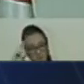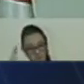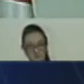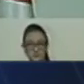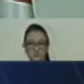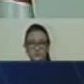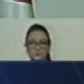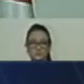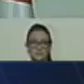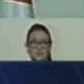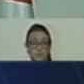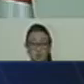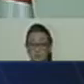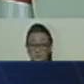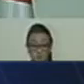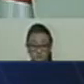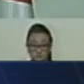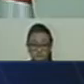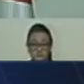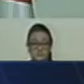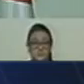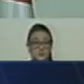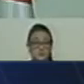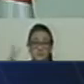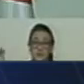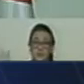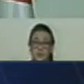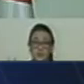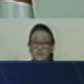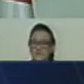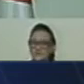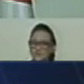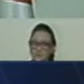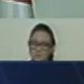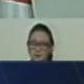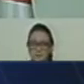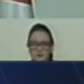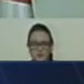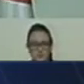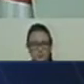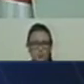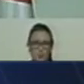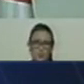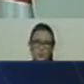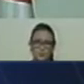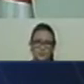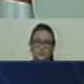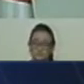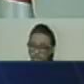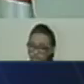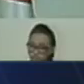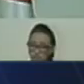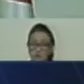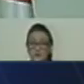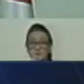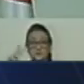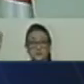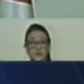a otro país. Yo jamás me iría. Venezuela es el país más hermoso del mundo. Y le tiendo mis manos a quien se haya